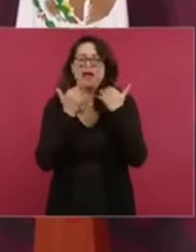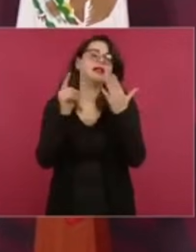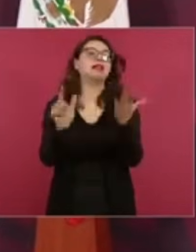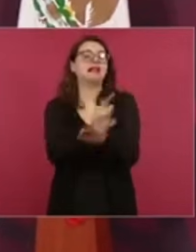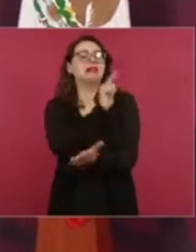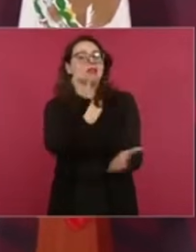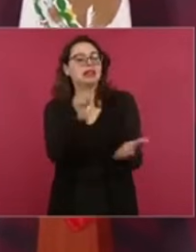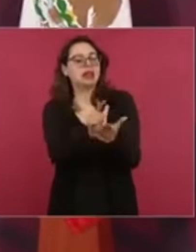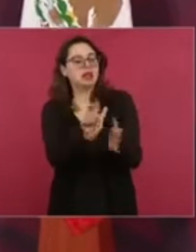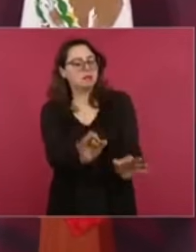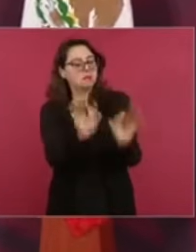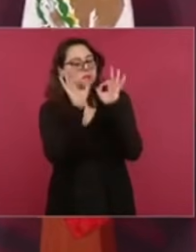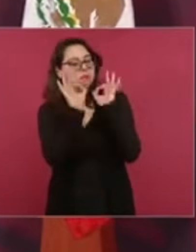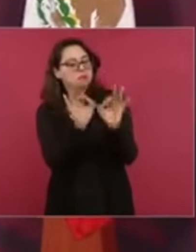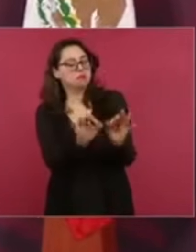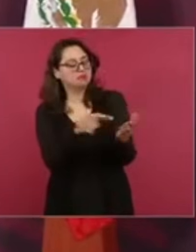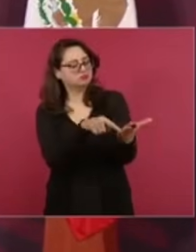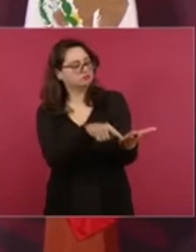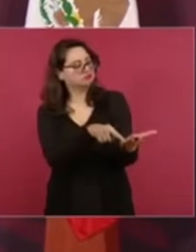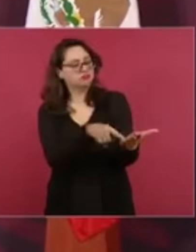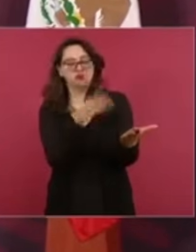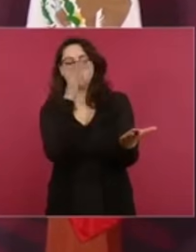leyes como están